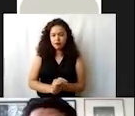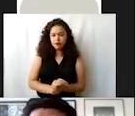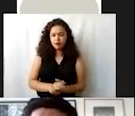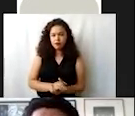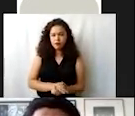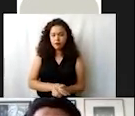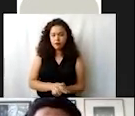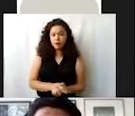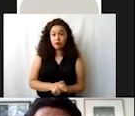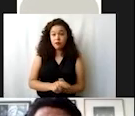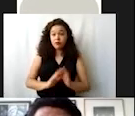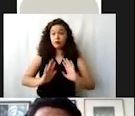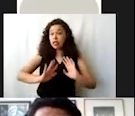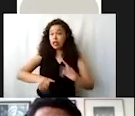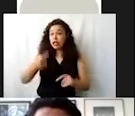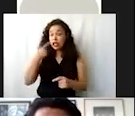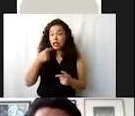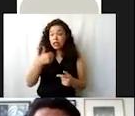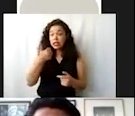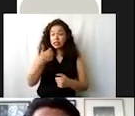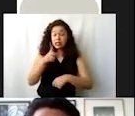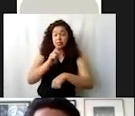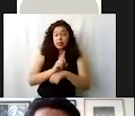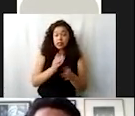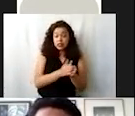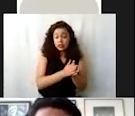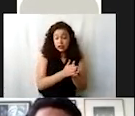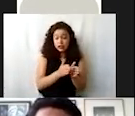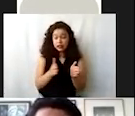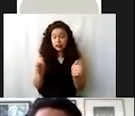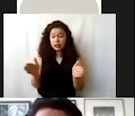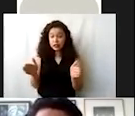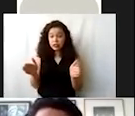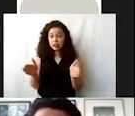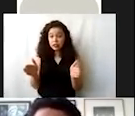Pues a partir de ese ya tengo 6 días, ¿sí?